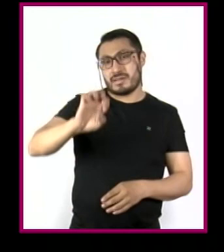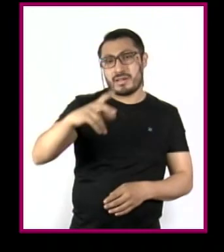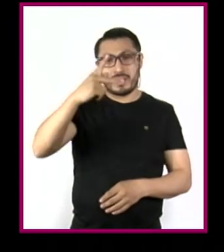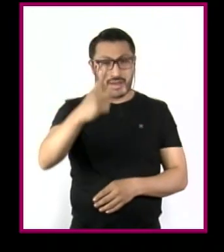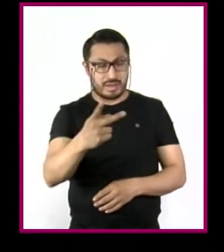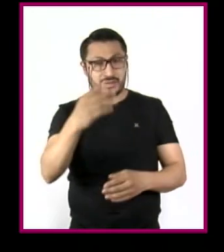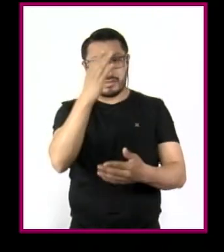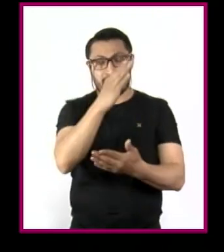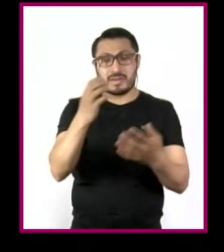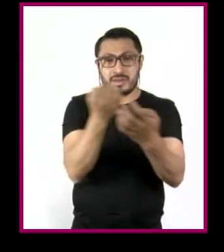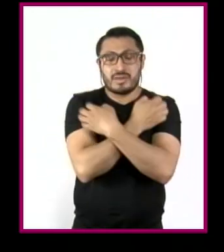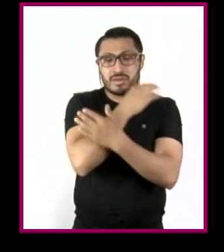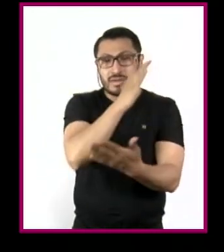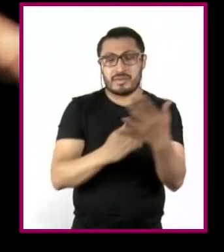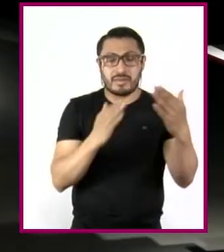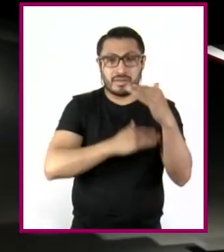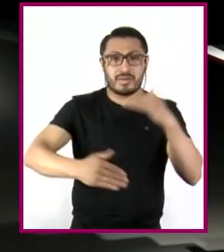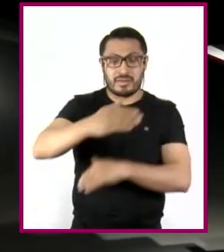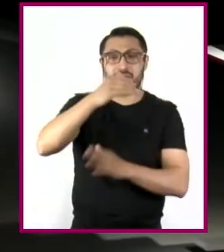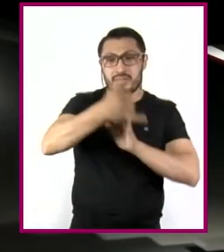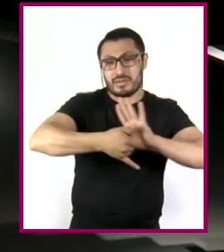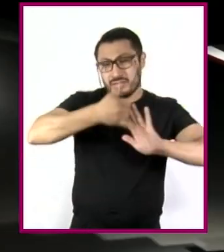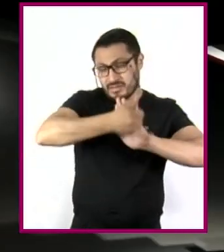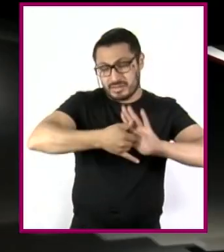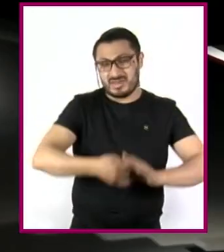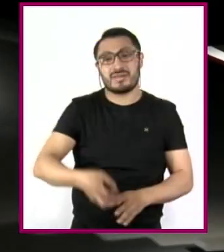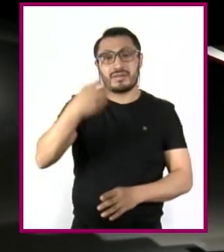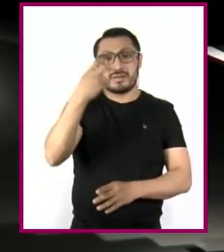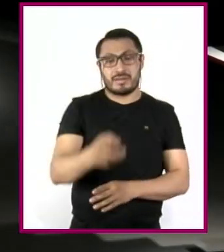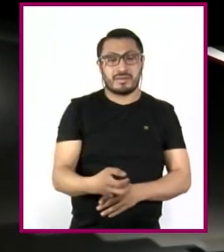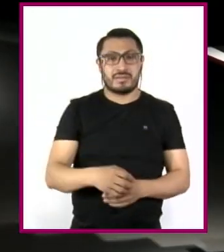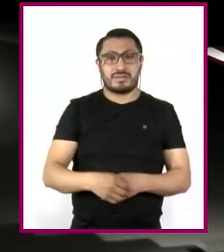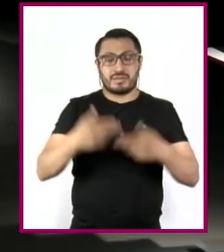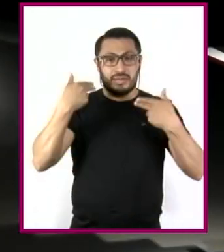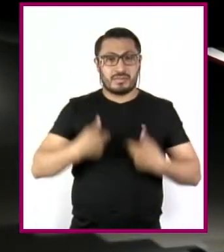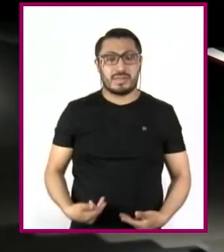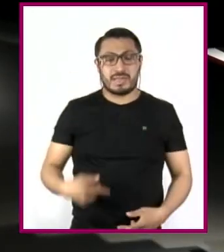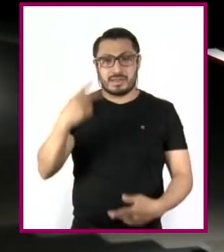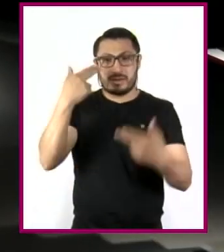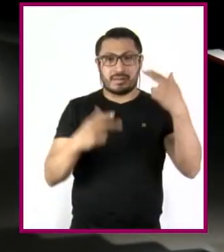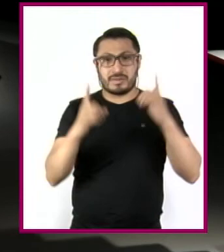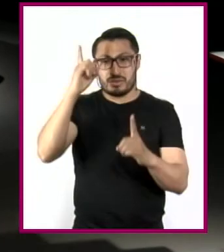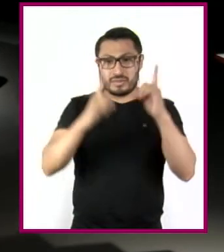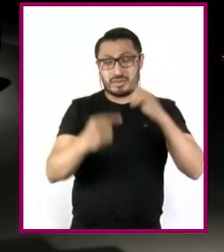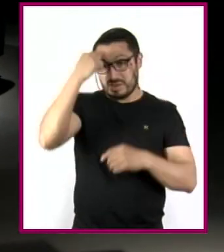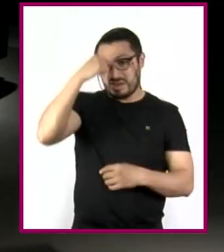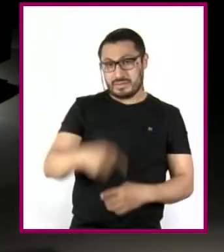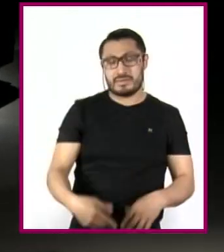Media Superior en YouTube. Esto fue Humanamente,